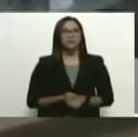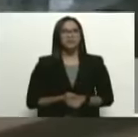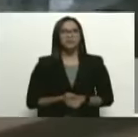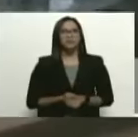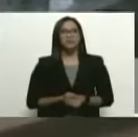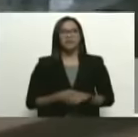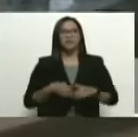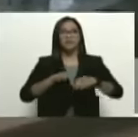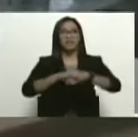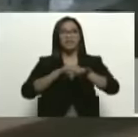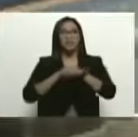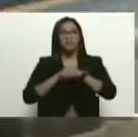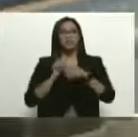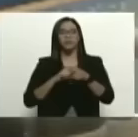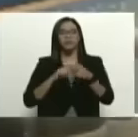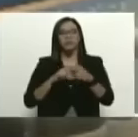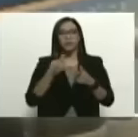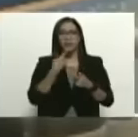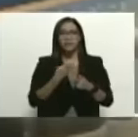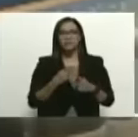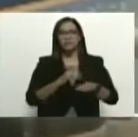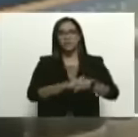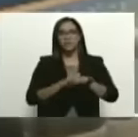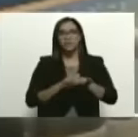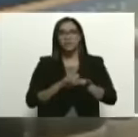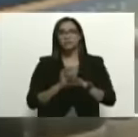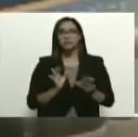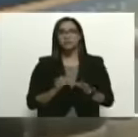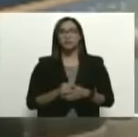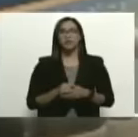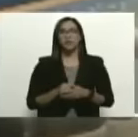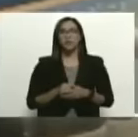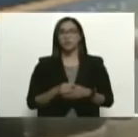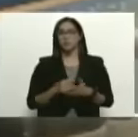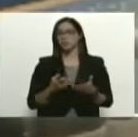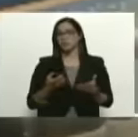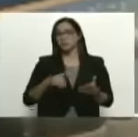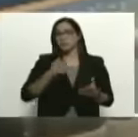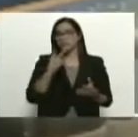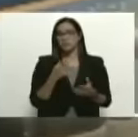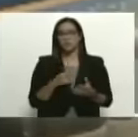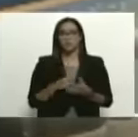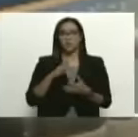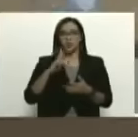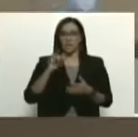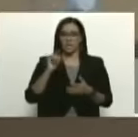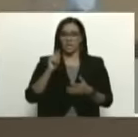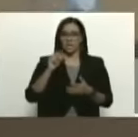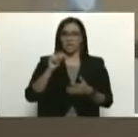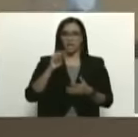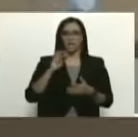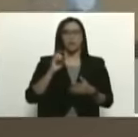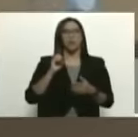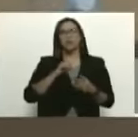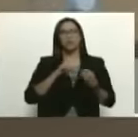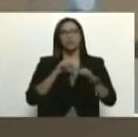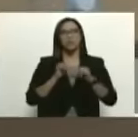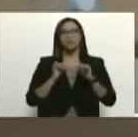Unido. Entonces vamos a decirle el Reino Unido. O los británicos, también se puede decir que es lo mismo para todos, ¿no? Pero bueno,